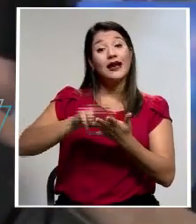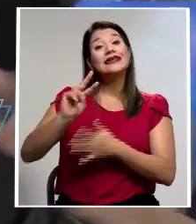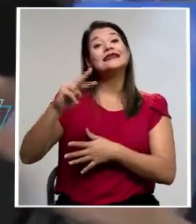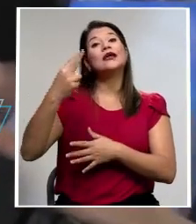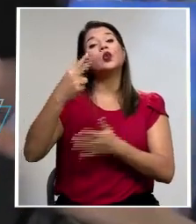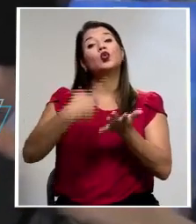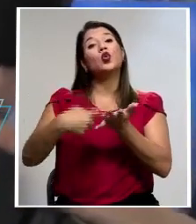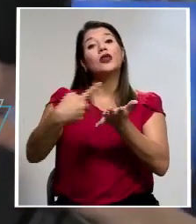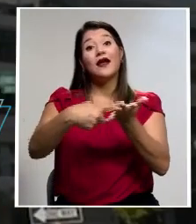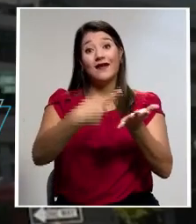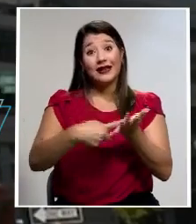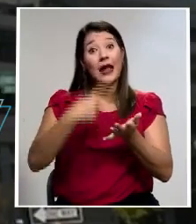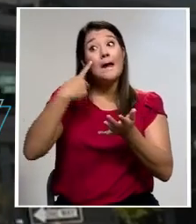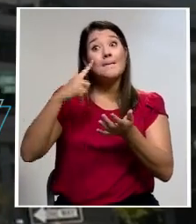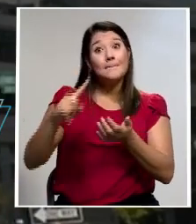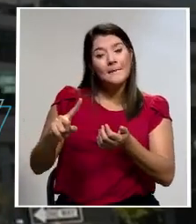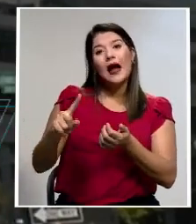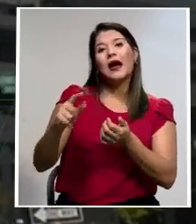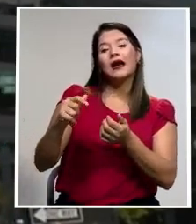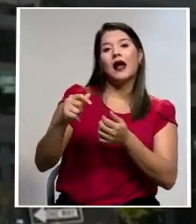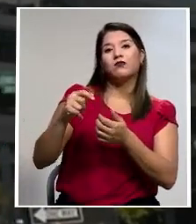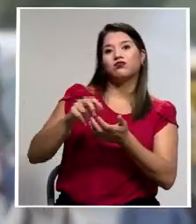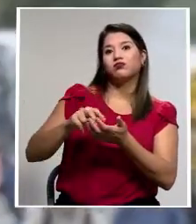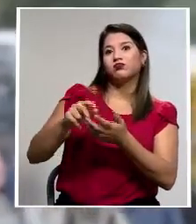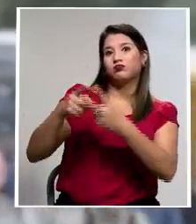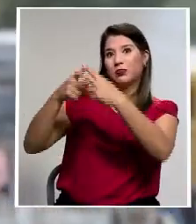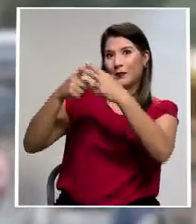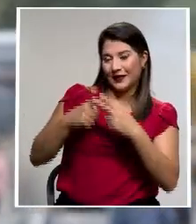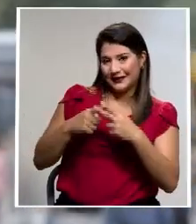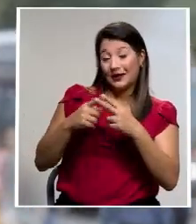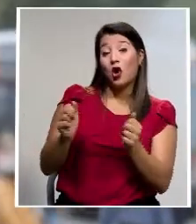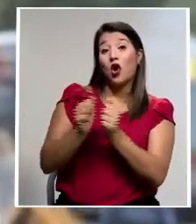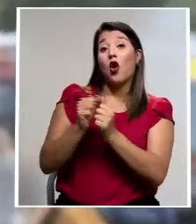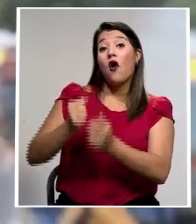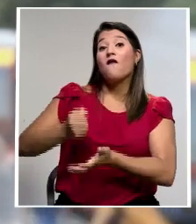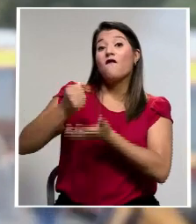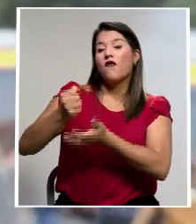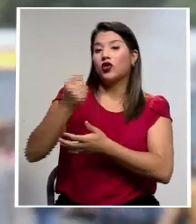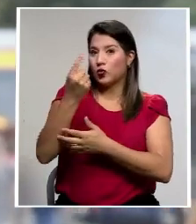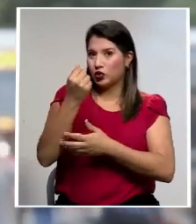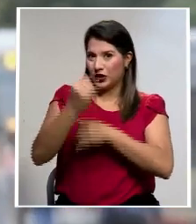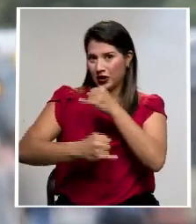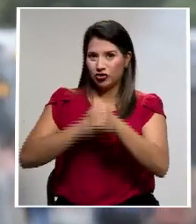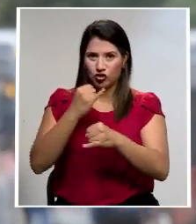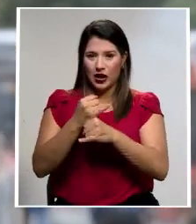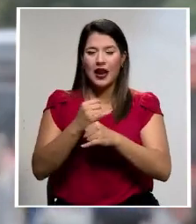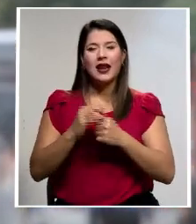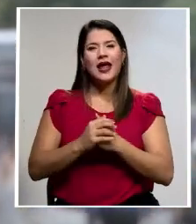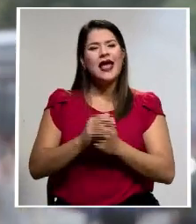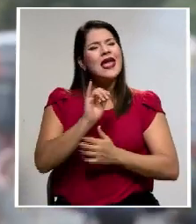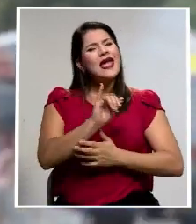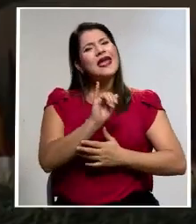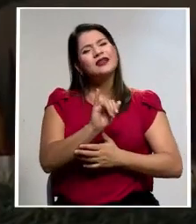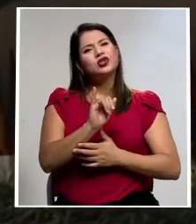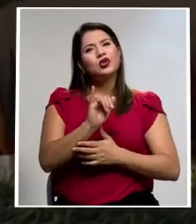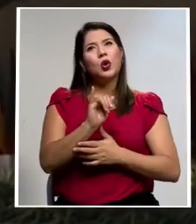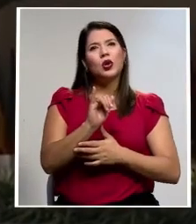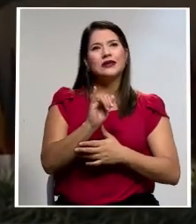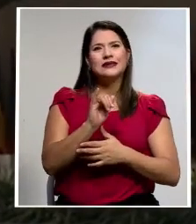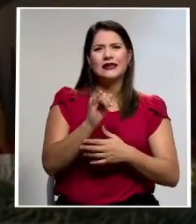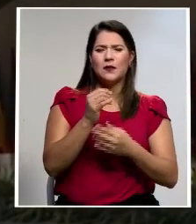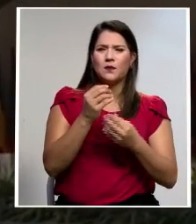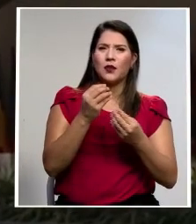del acuerdo con el fondo. Para mí, lo que tiene que ver con este episodio, que creo que es más de interés del sector